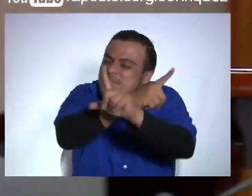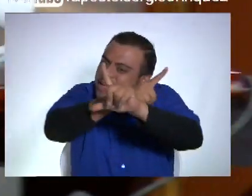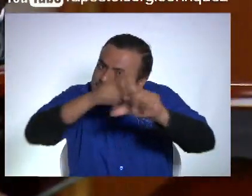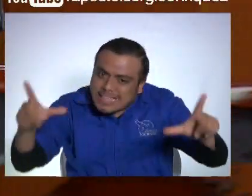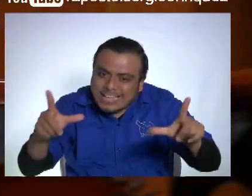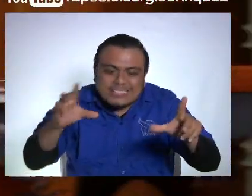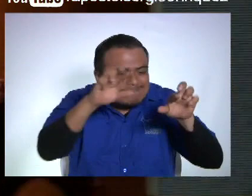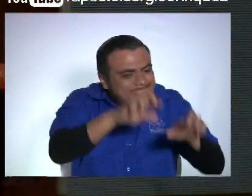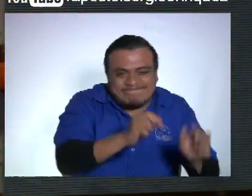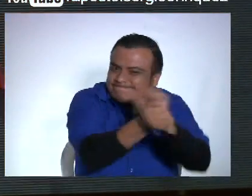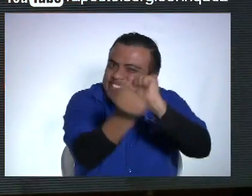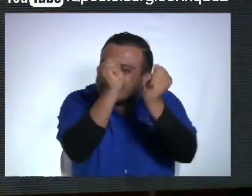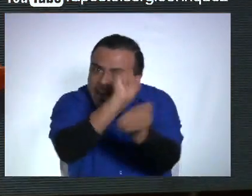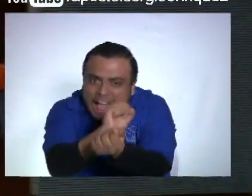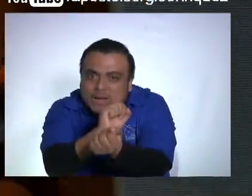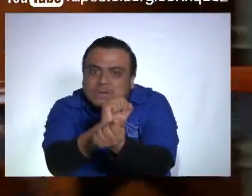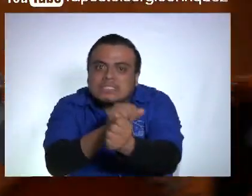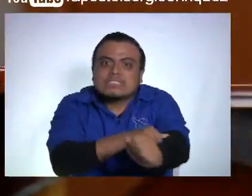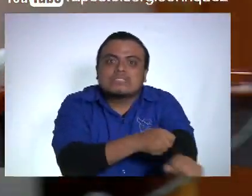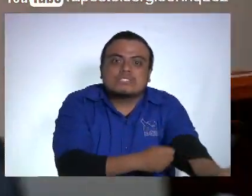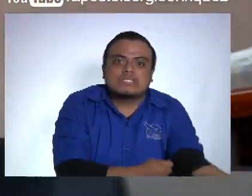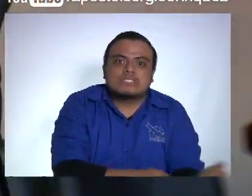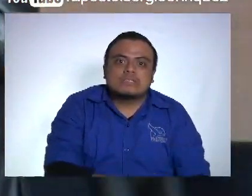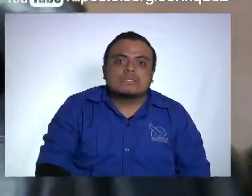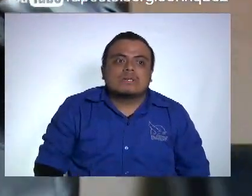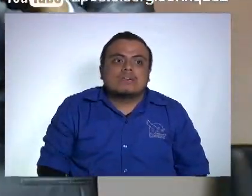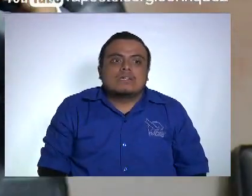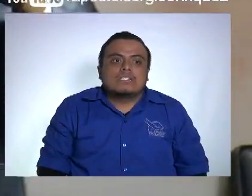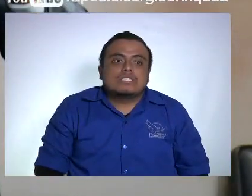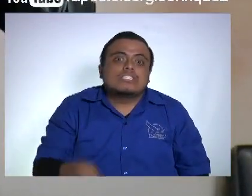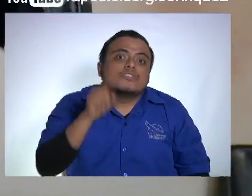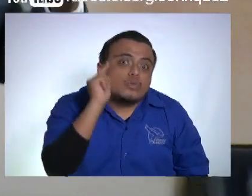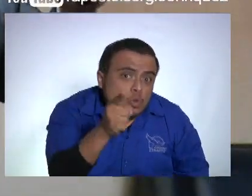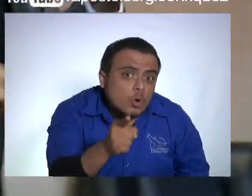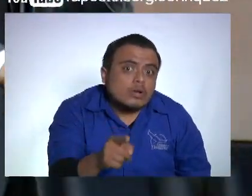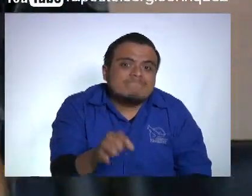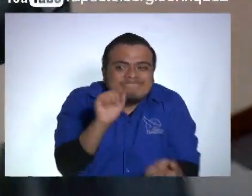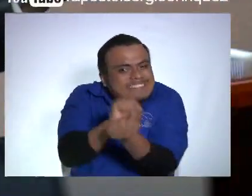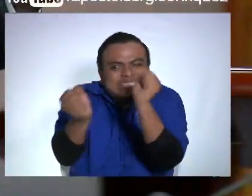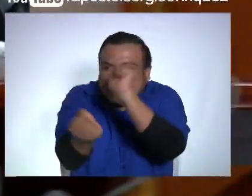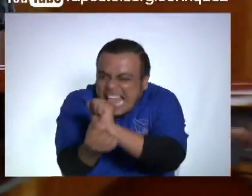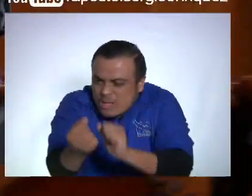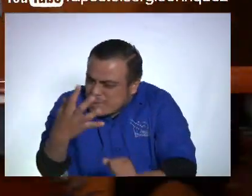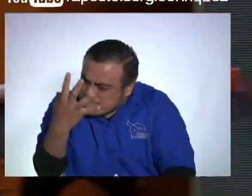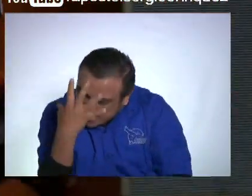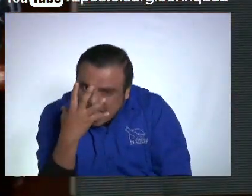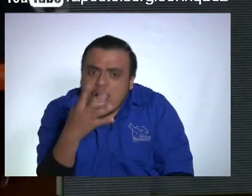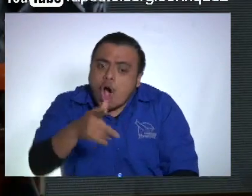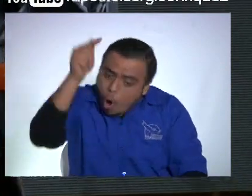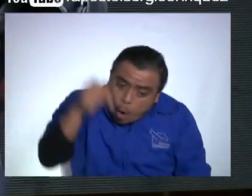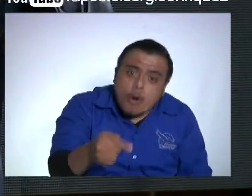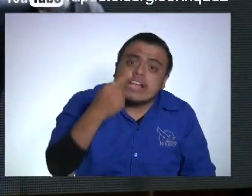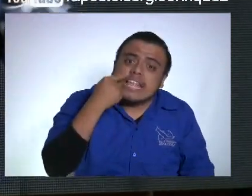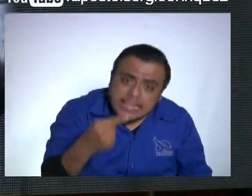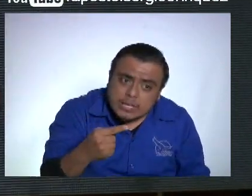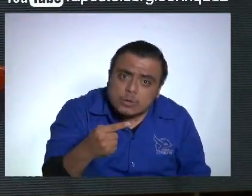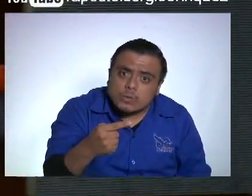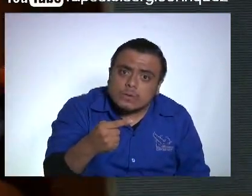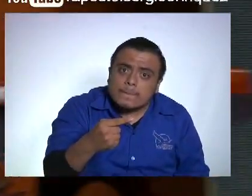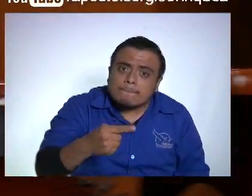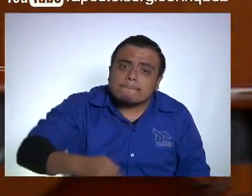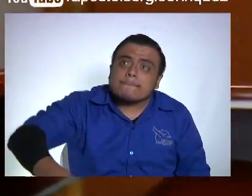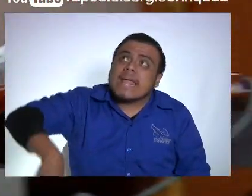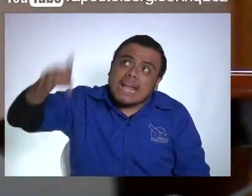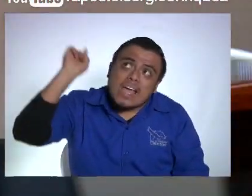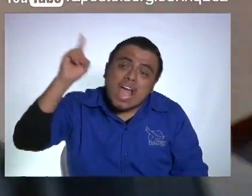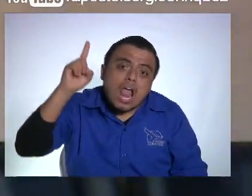Vino a liberarte, vino a sacarte de la esclavitud. Si tú has estado esclavo del pecado, yo vengo a decirte en esta oportunidad que